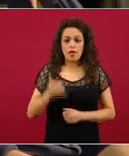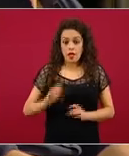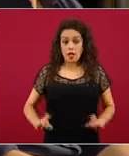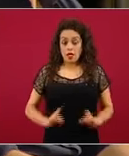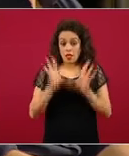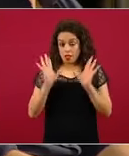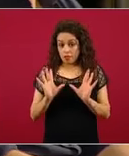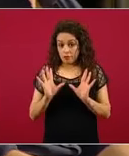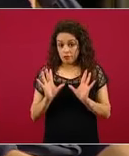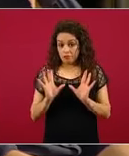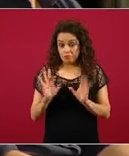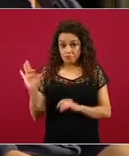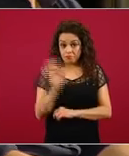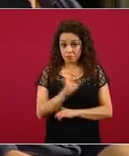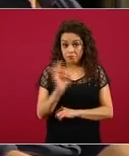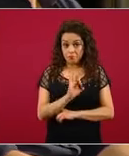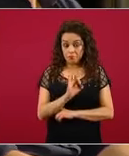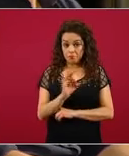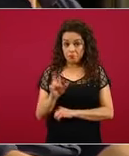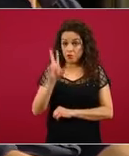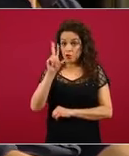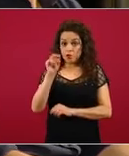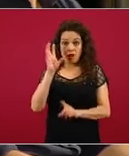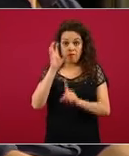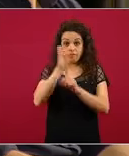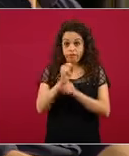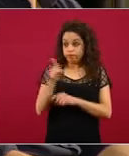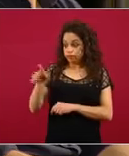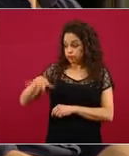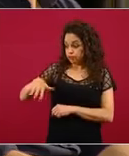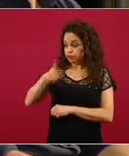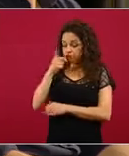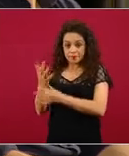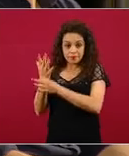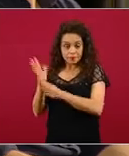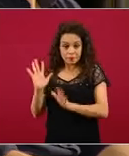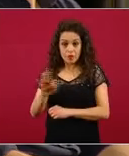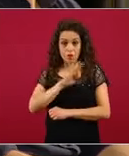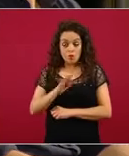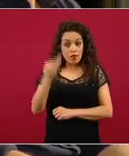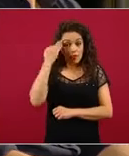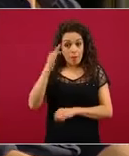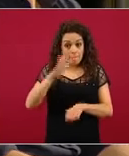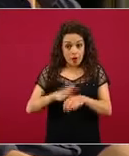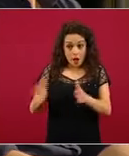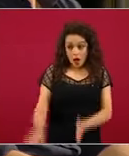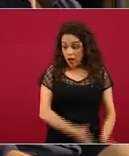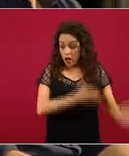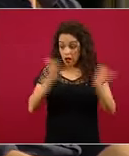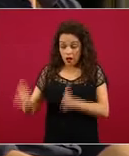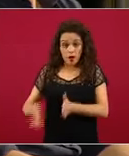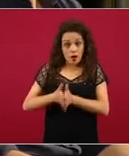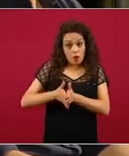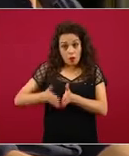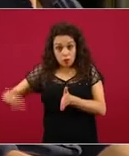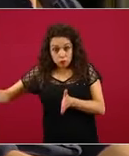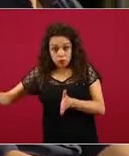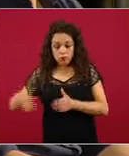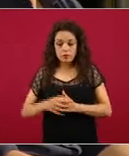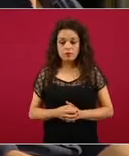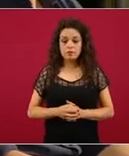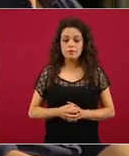estos metas que ustedes comenten, ¿se podría ampliar este periodo? Y también ya habló que se va a